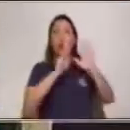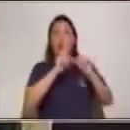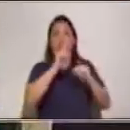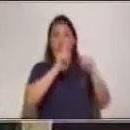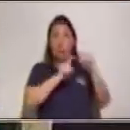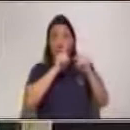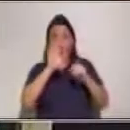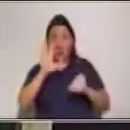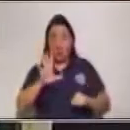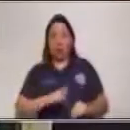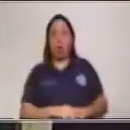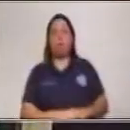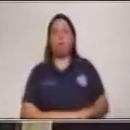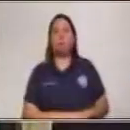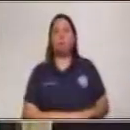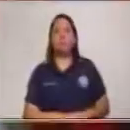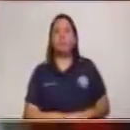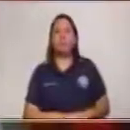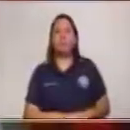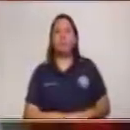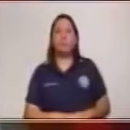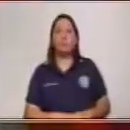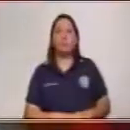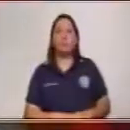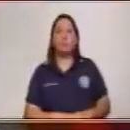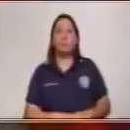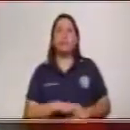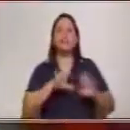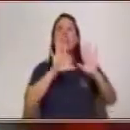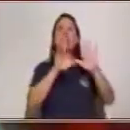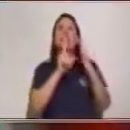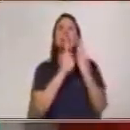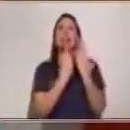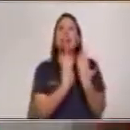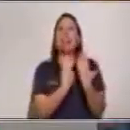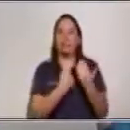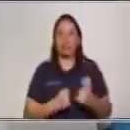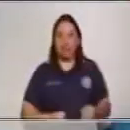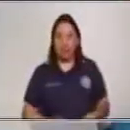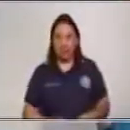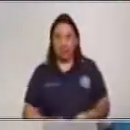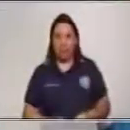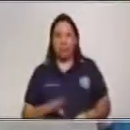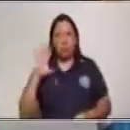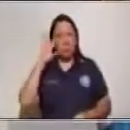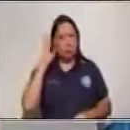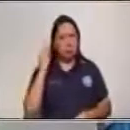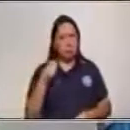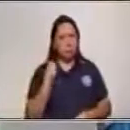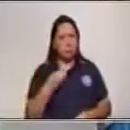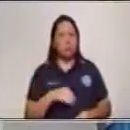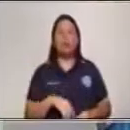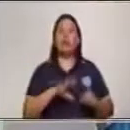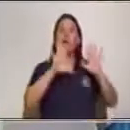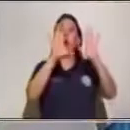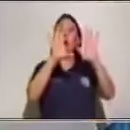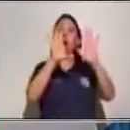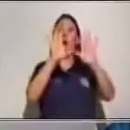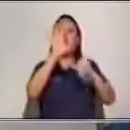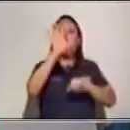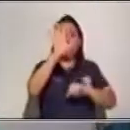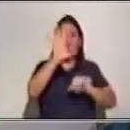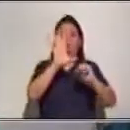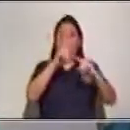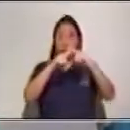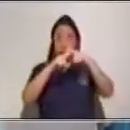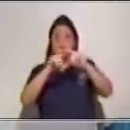80 entre 5 es 16. ¿Por qué? Porque 5